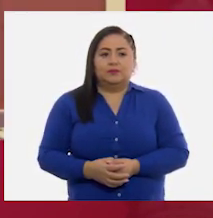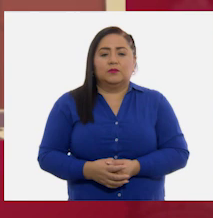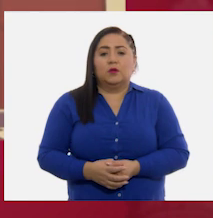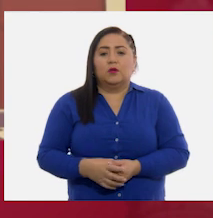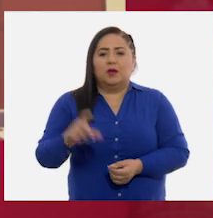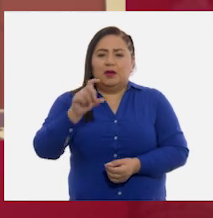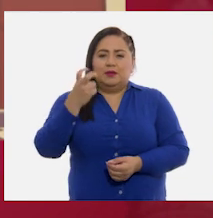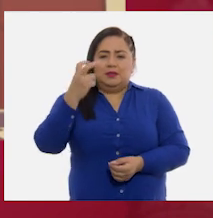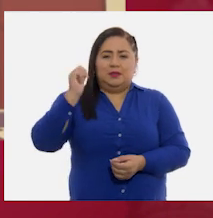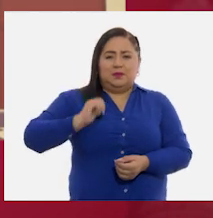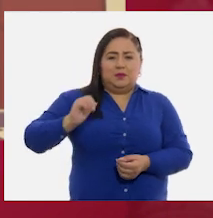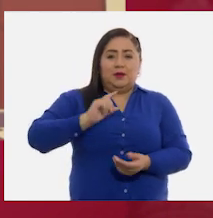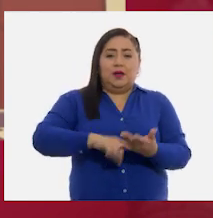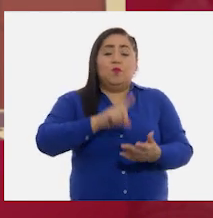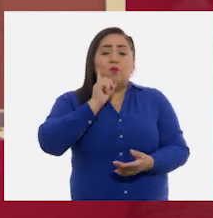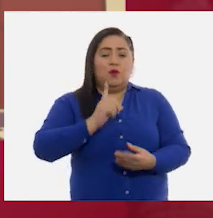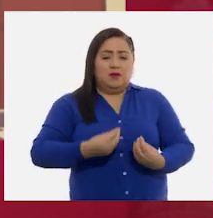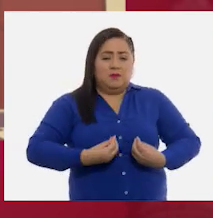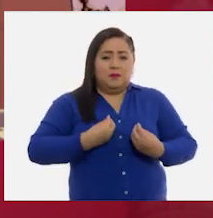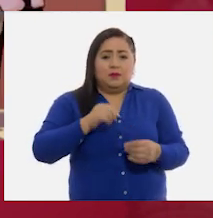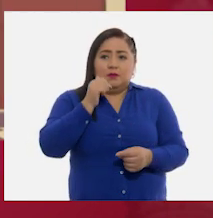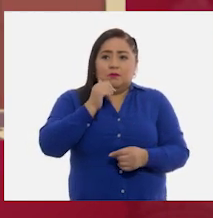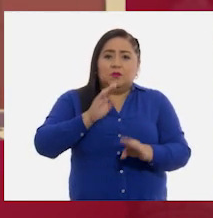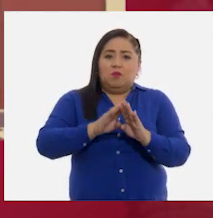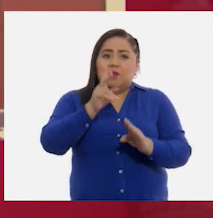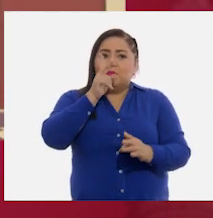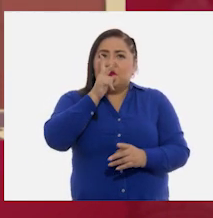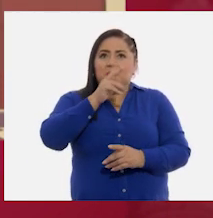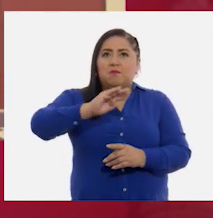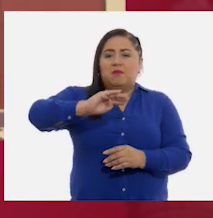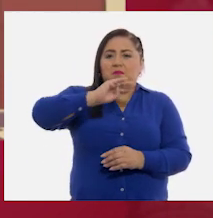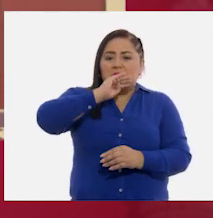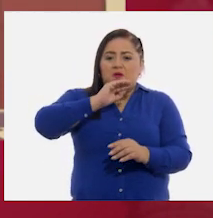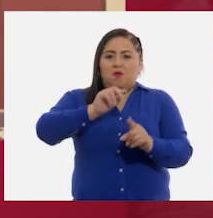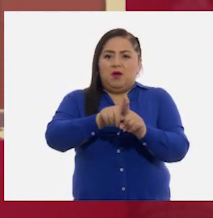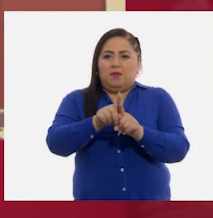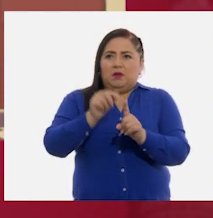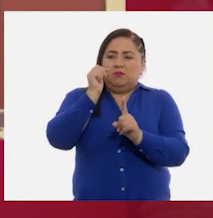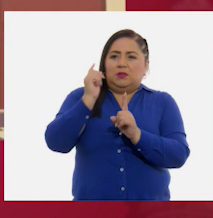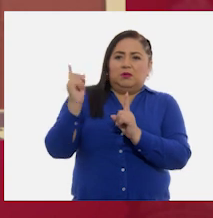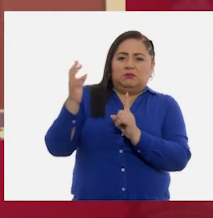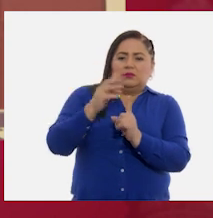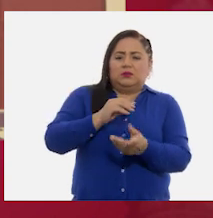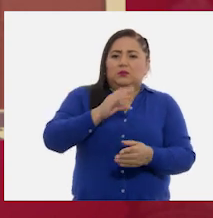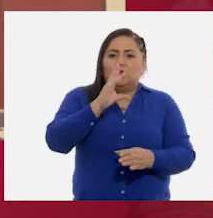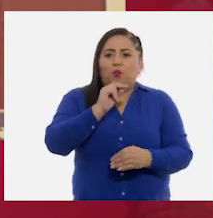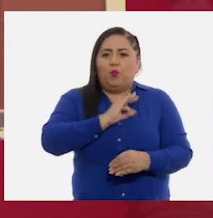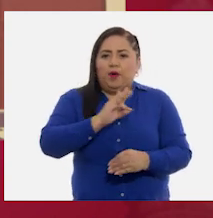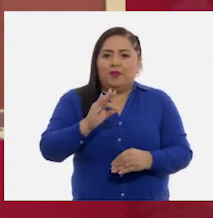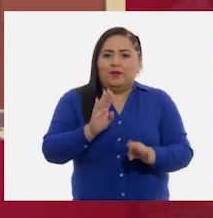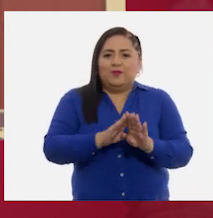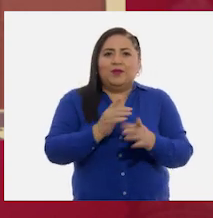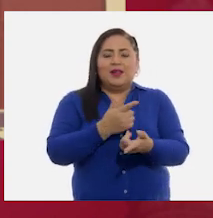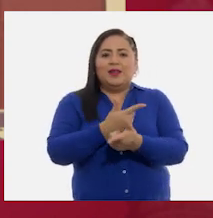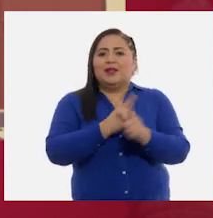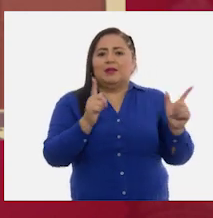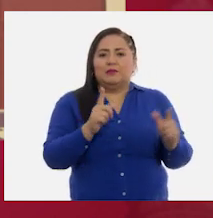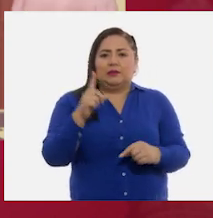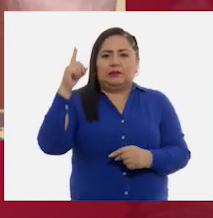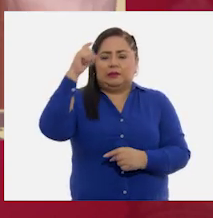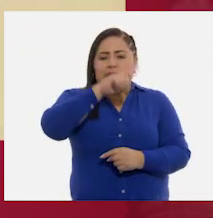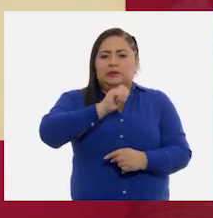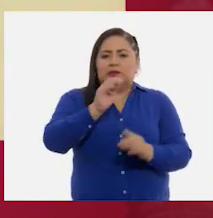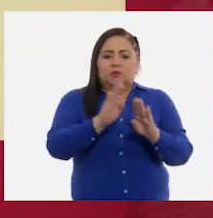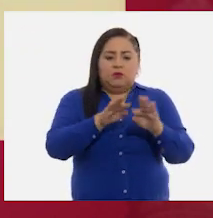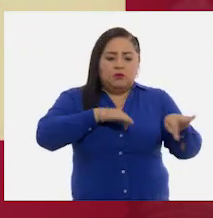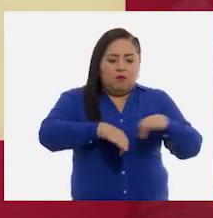Durante la colonia, la mujer vivía a la sombra de un padre, marido o de un hermano, limitada a la vida conventual y a las labores